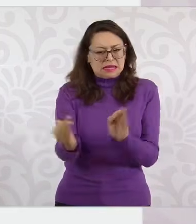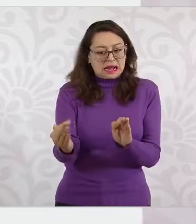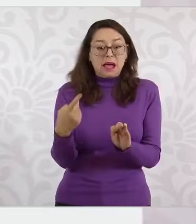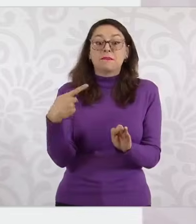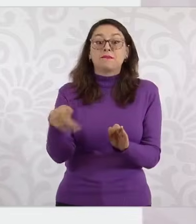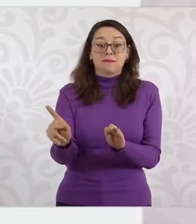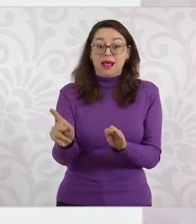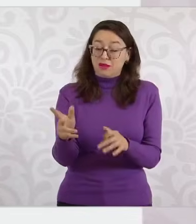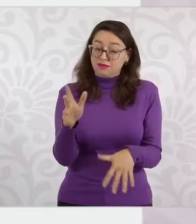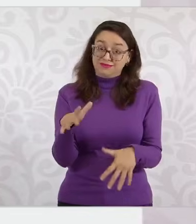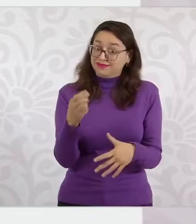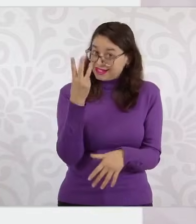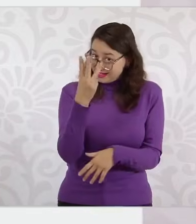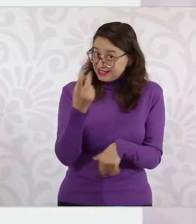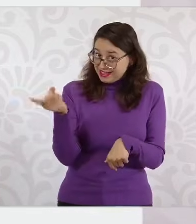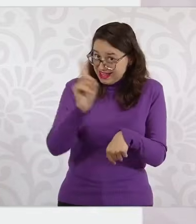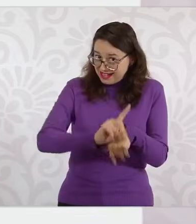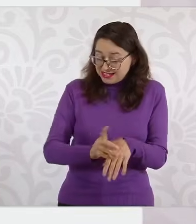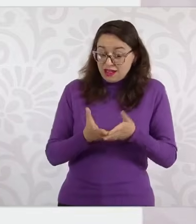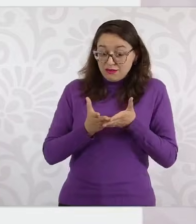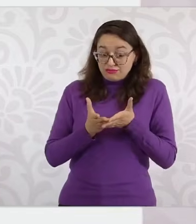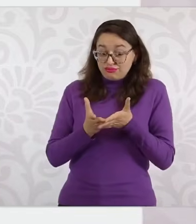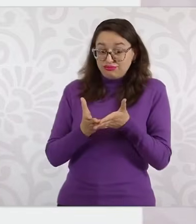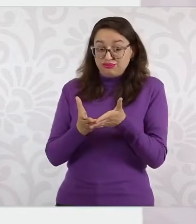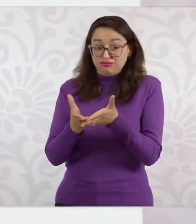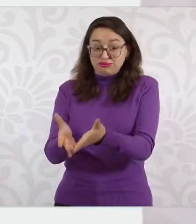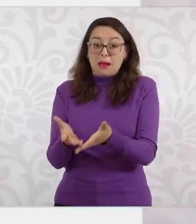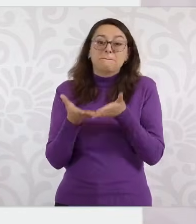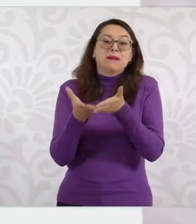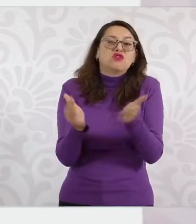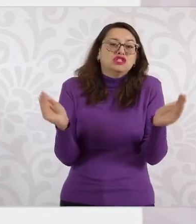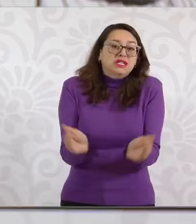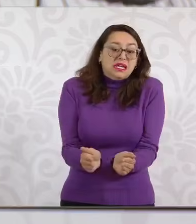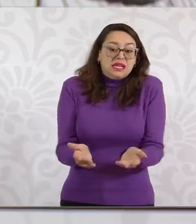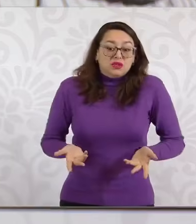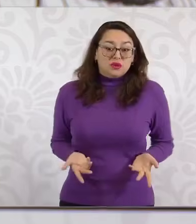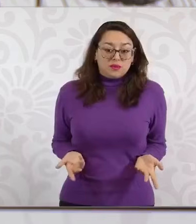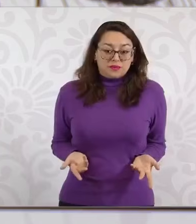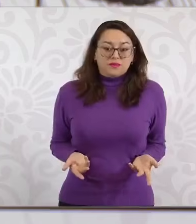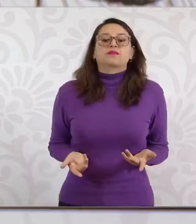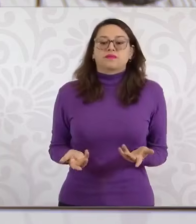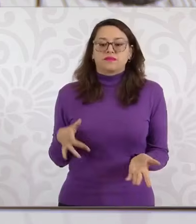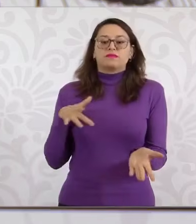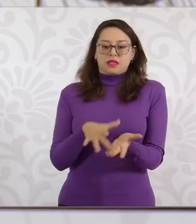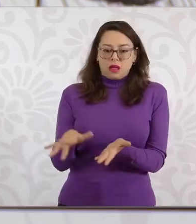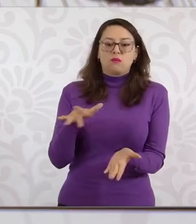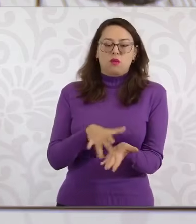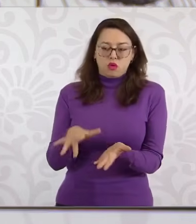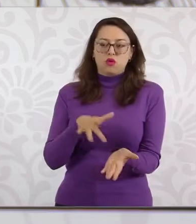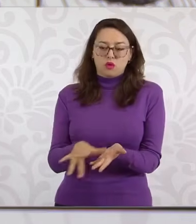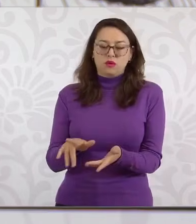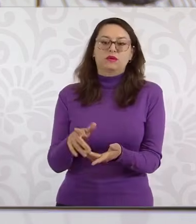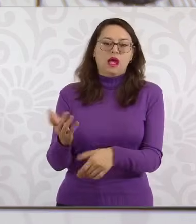están haciendo 3 días, porque pues son barcos pequeñitos, entonces pues se apoya ahí para que no vayan a